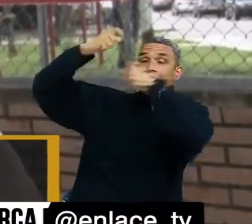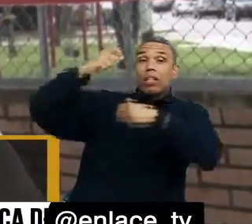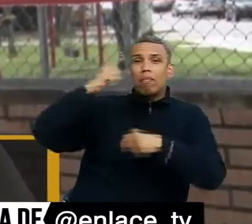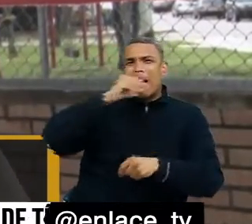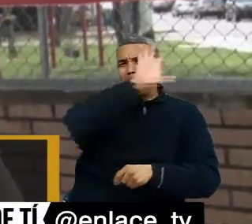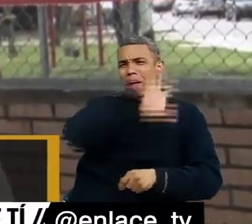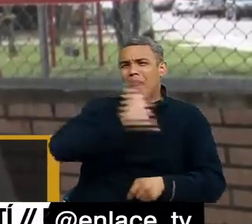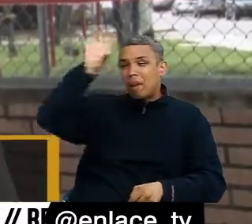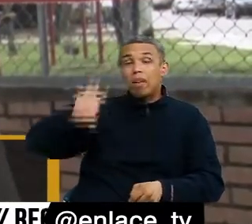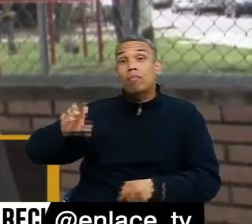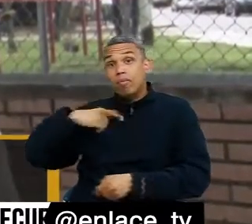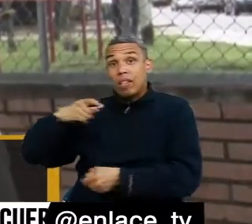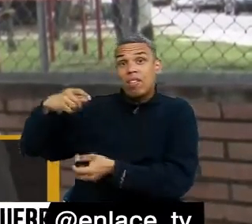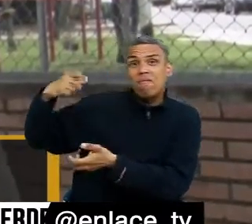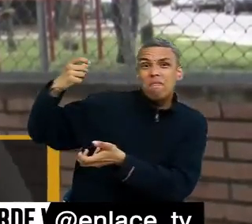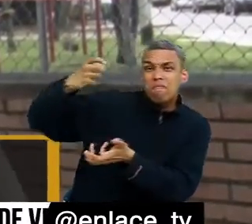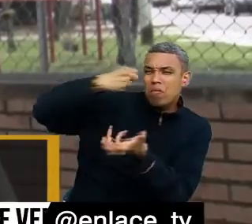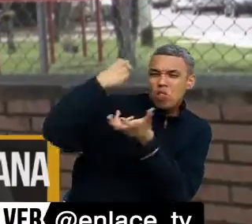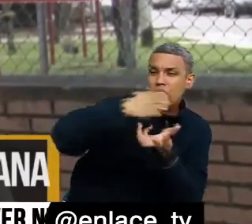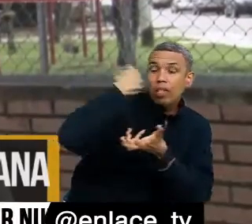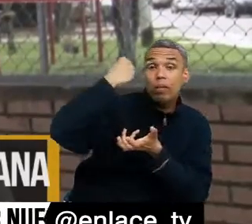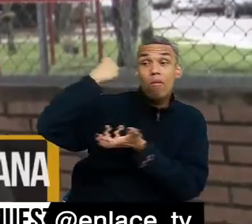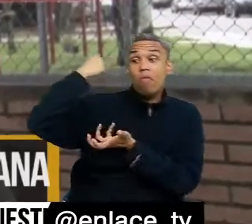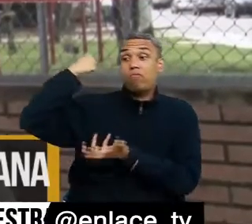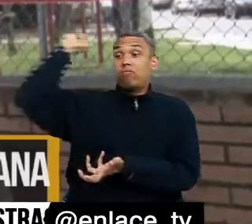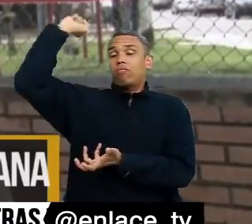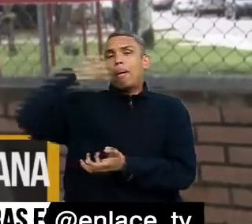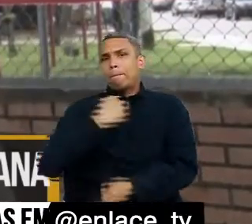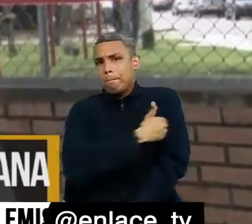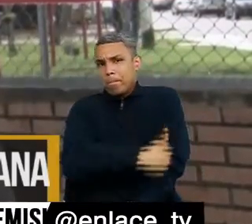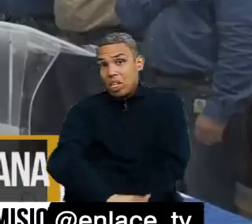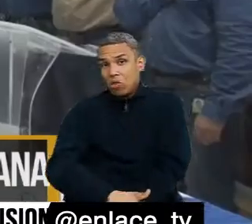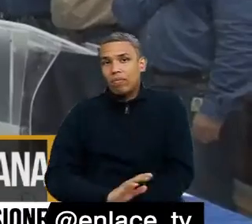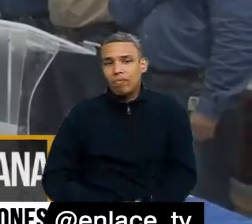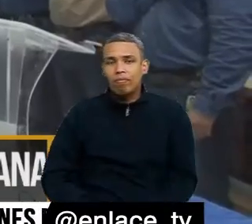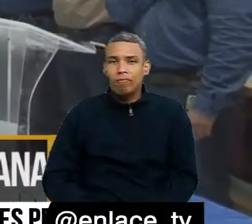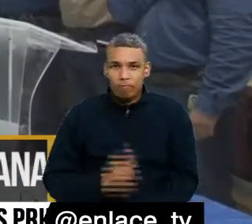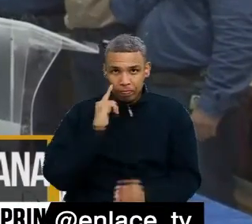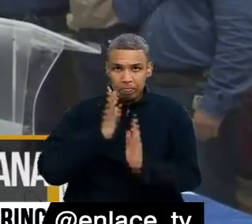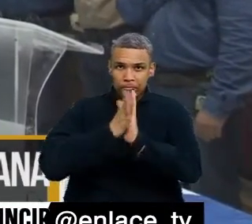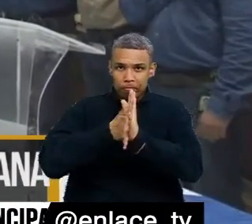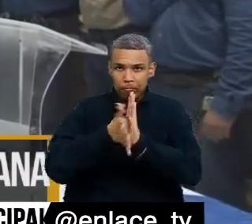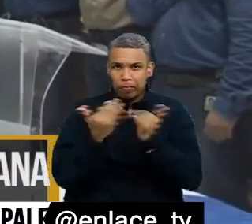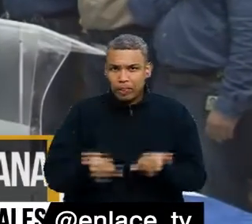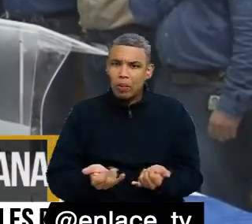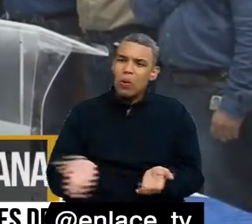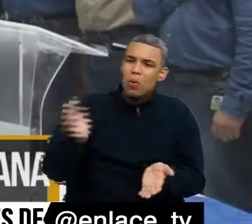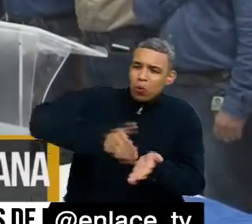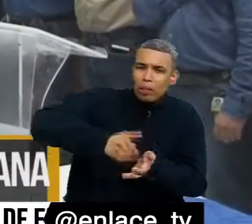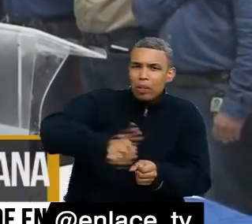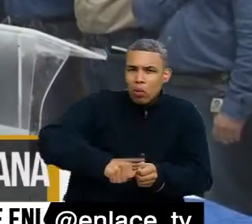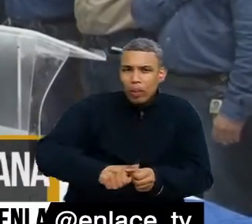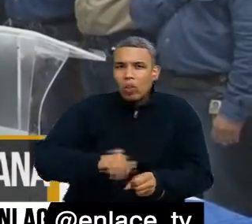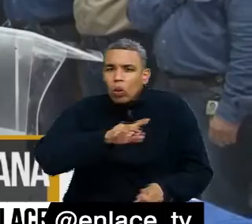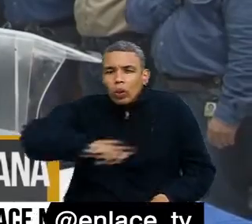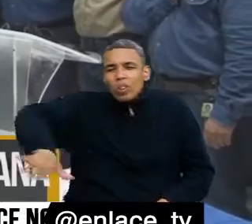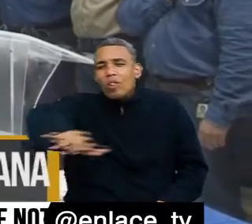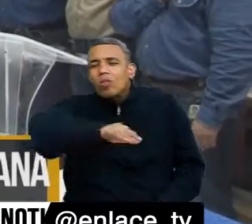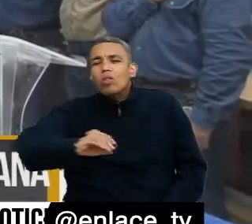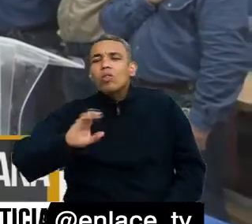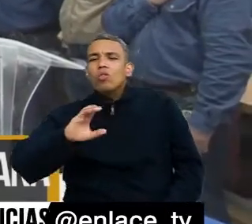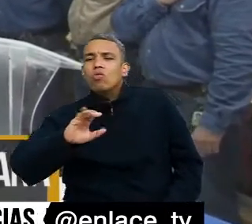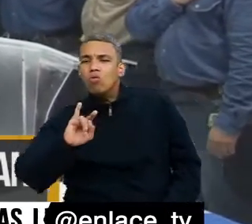en el cual se asume la operación de Rubiales, como en este evento donde asume la operación de Cusiana directamente Ecopetrol, que es